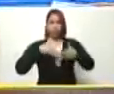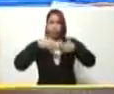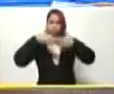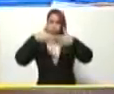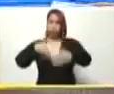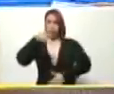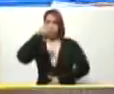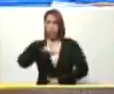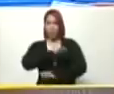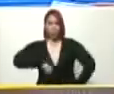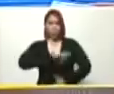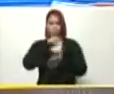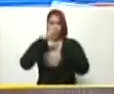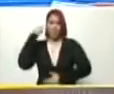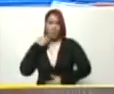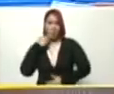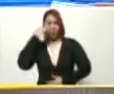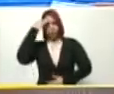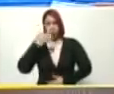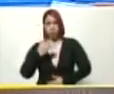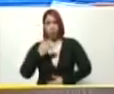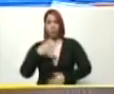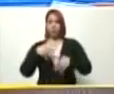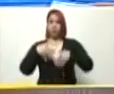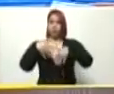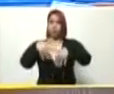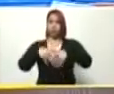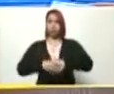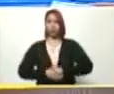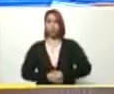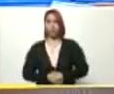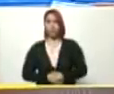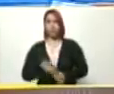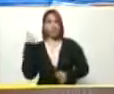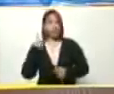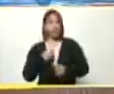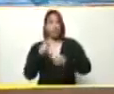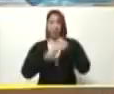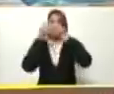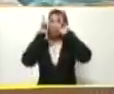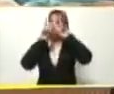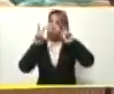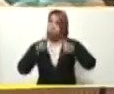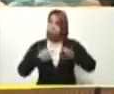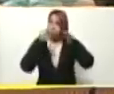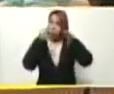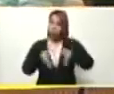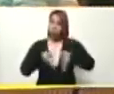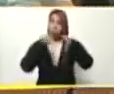Nacional Bolivariana, de la Milicia Nacional Bolivariana. Tiene que ser un análisis permanente